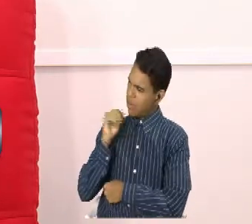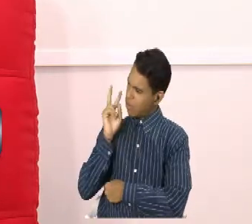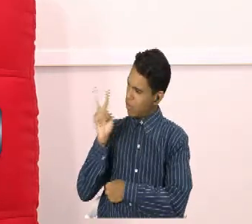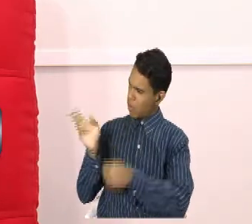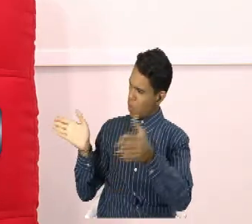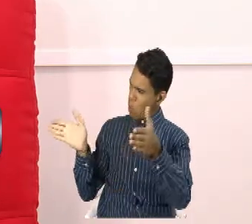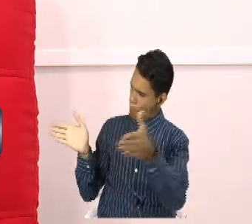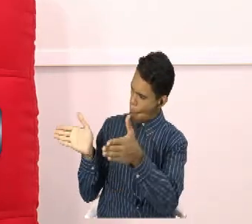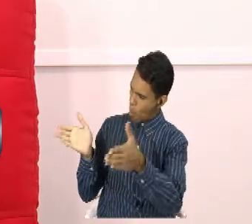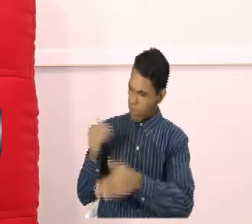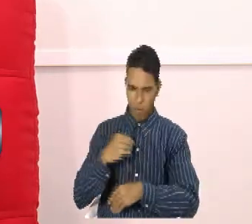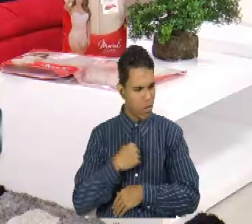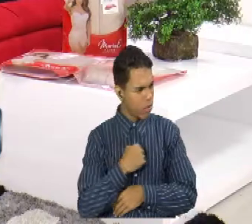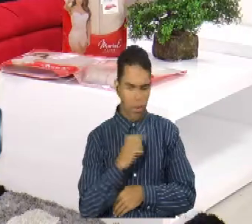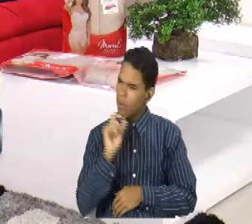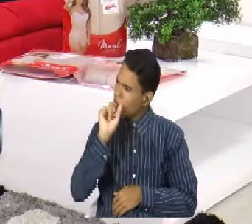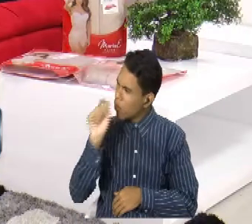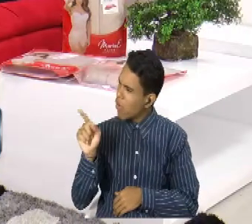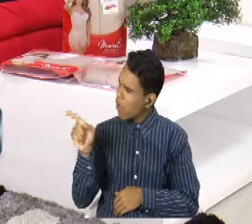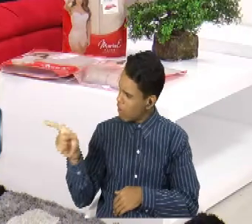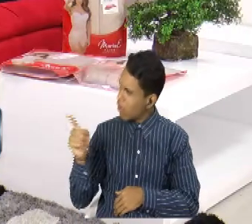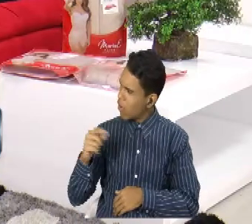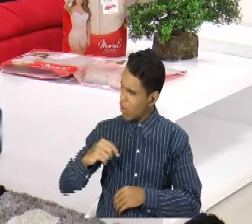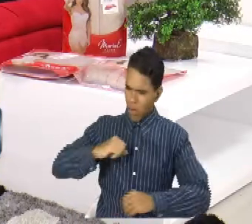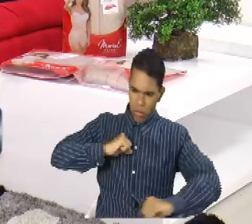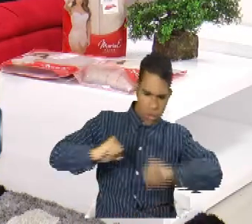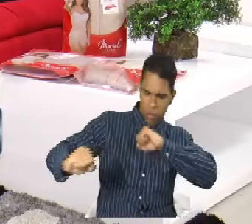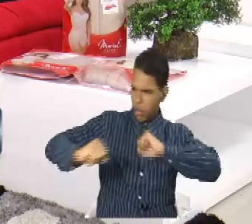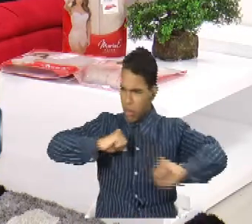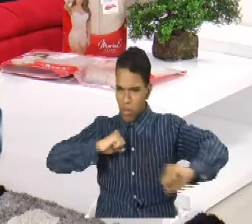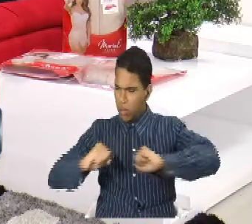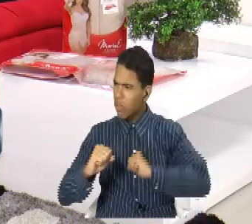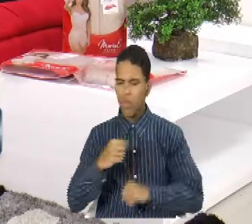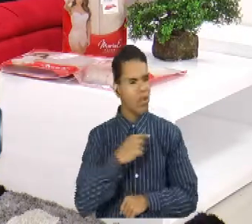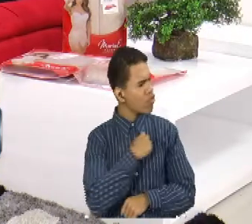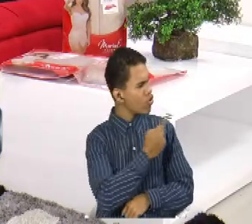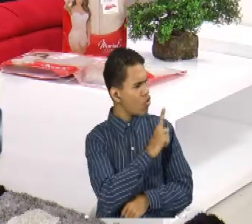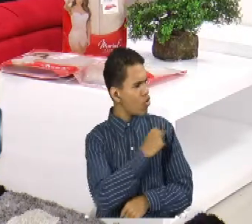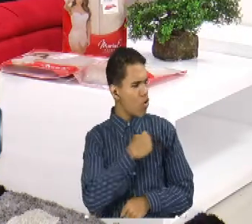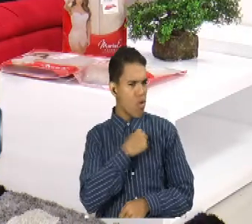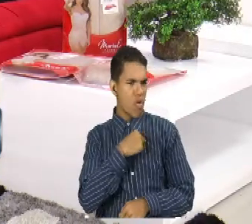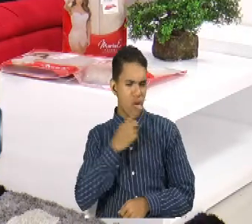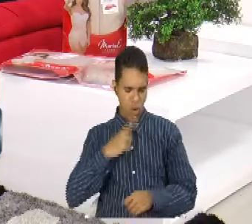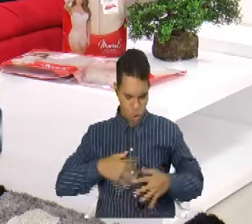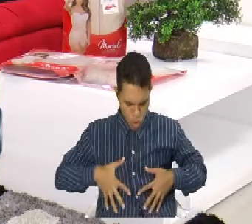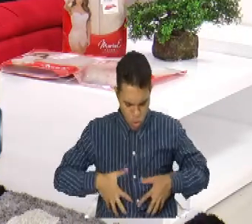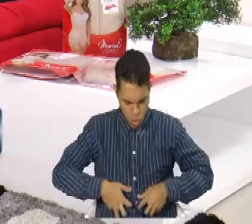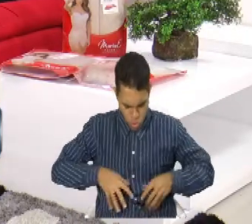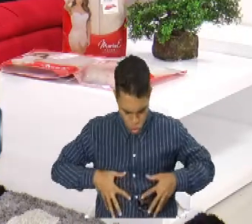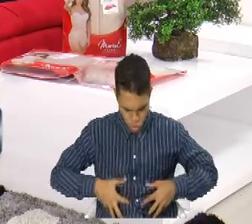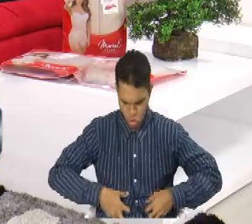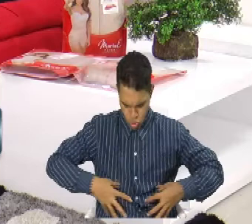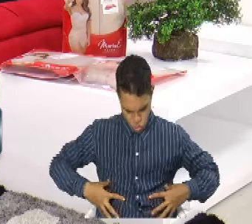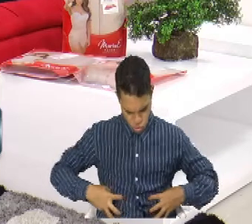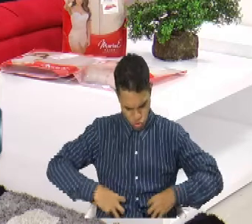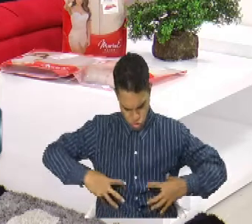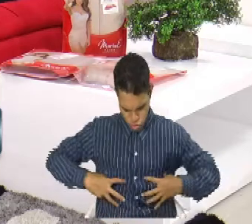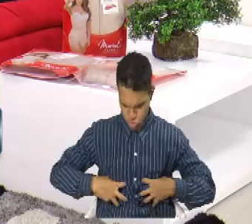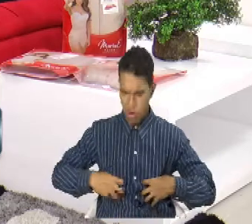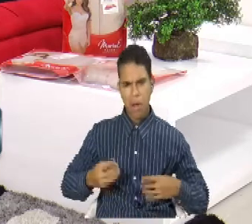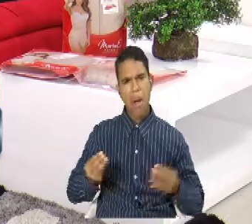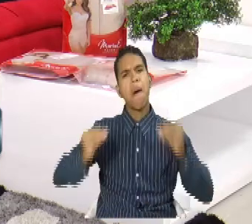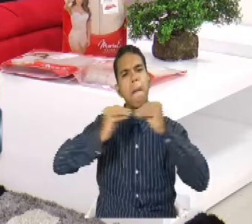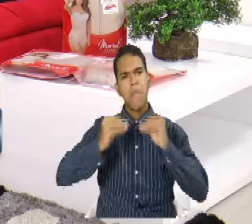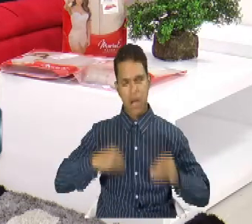haciendo ejercicio? No, es que estoy yendo a masajes y me han dicho que use faja porque puedo moldear mi cuerpo. ¿Qué tan cierto es eso y